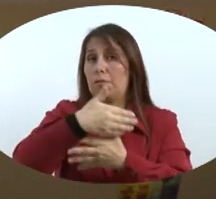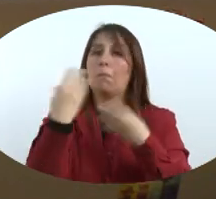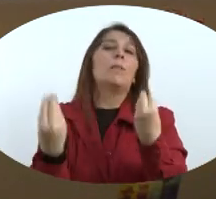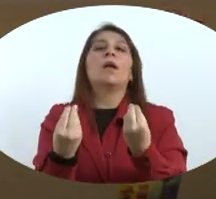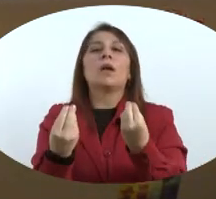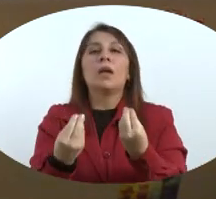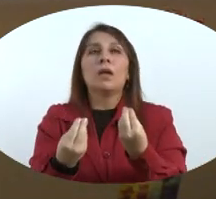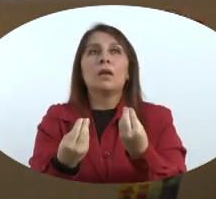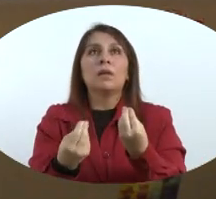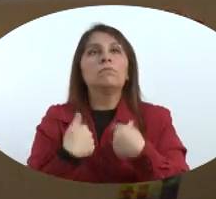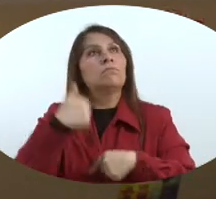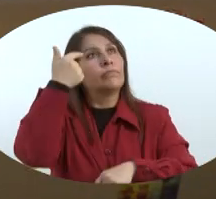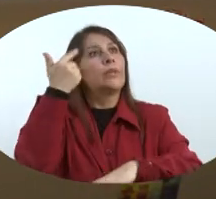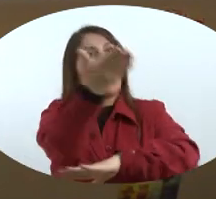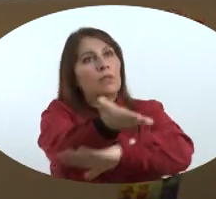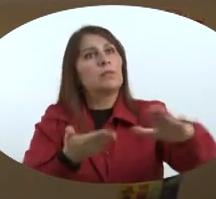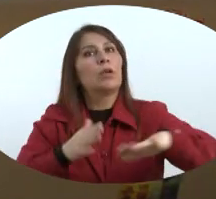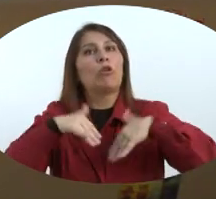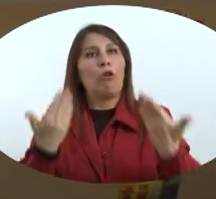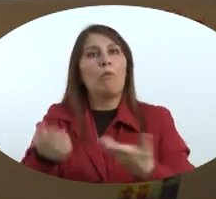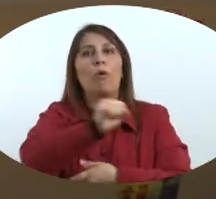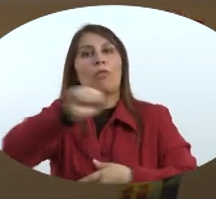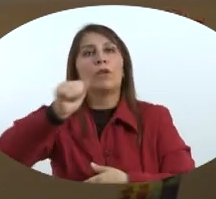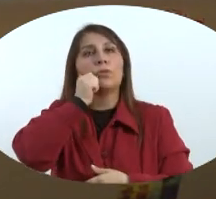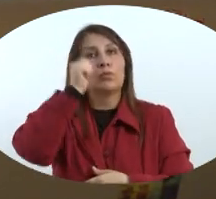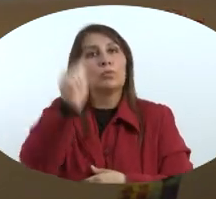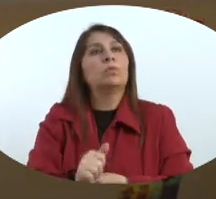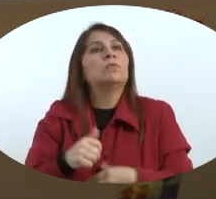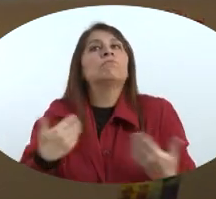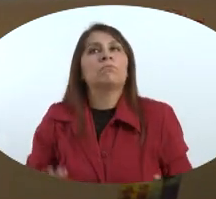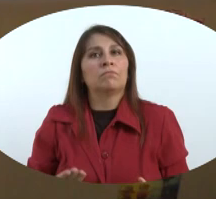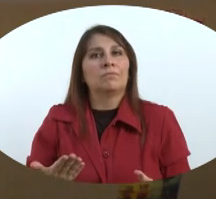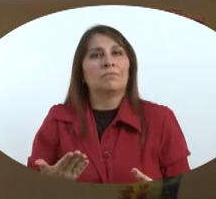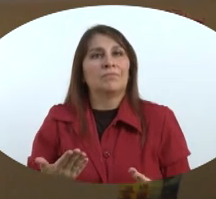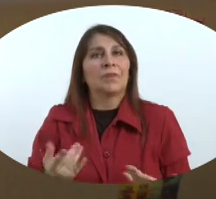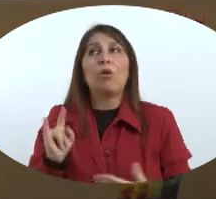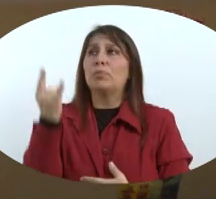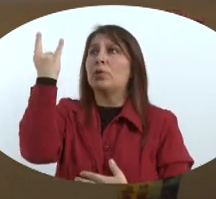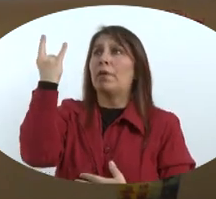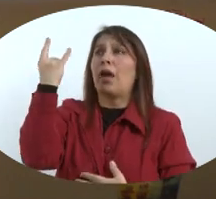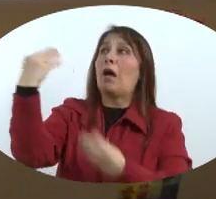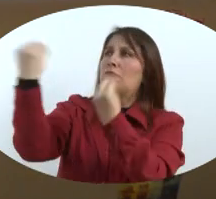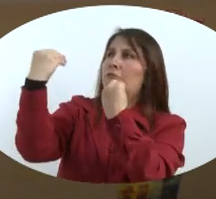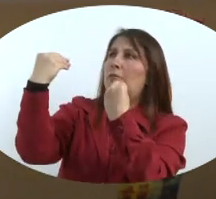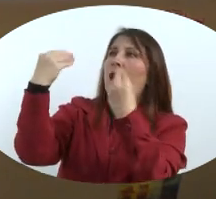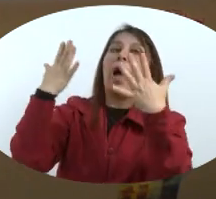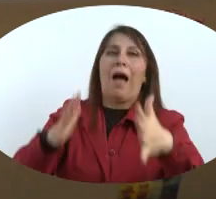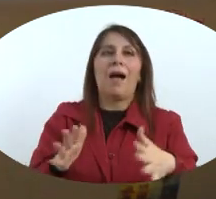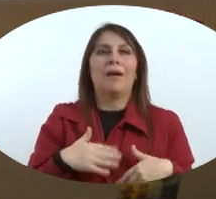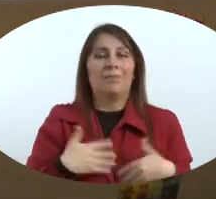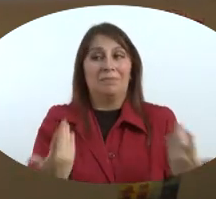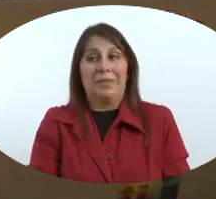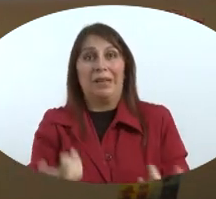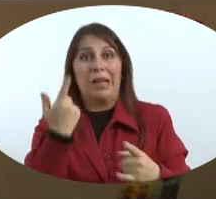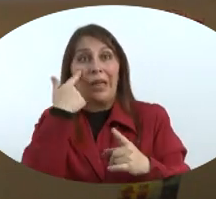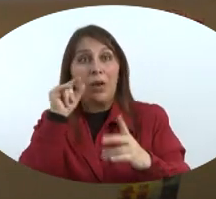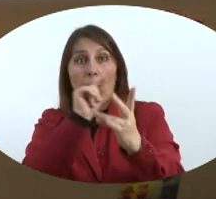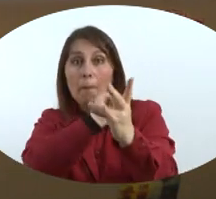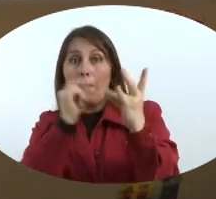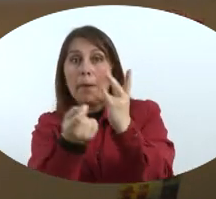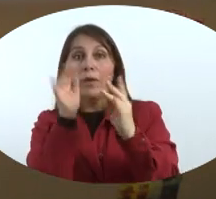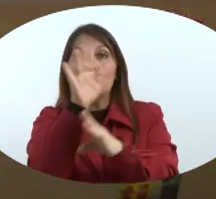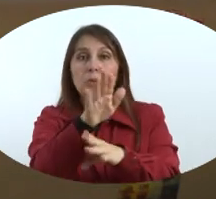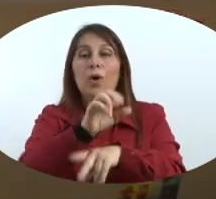proporcionar herramientas de exigencia y defensa de los derechos humanos desde una perspectiva de educación en derechos humanos